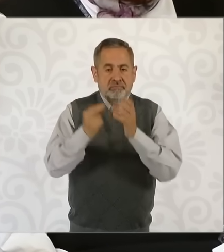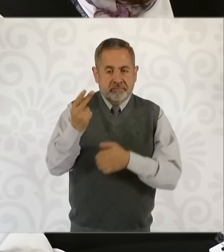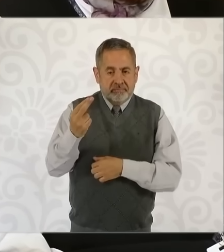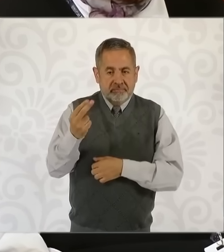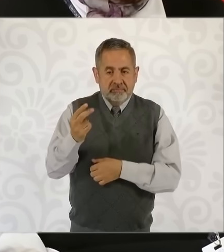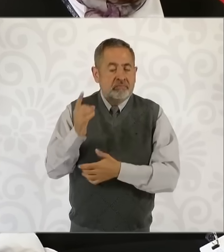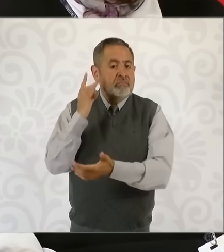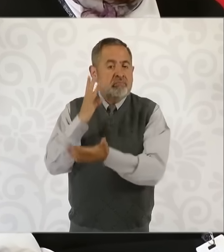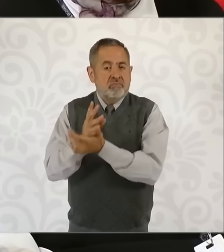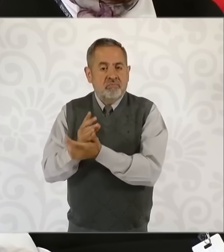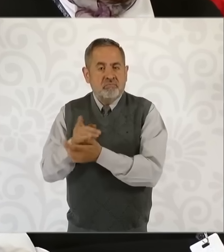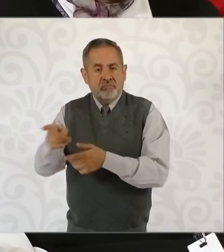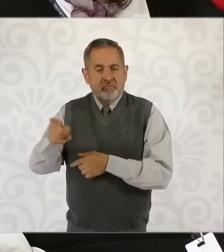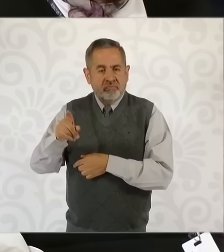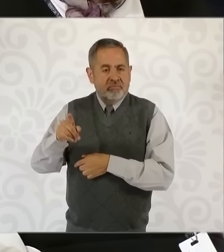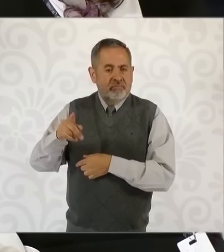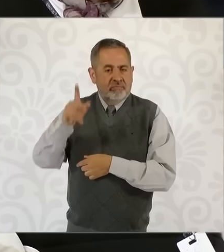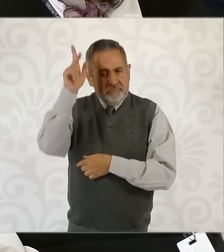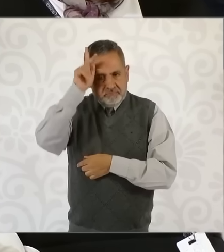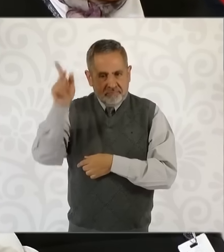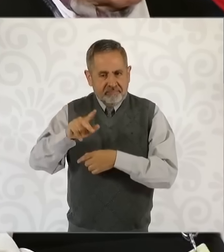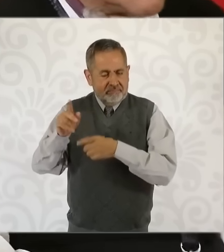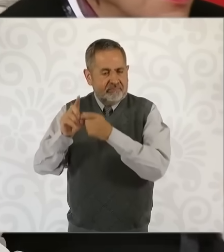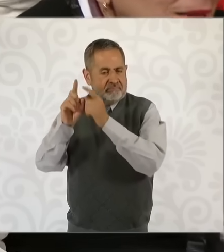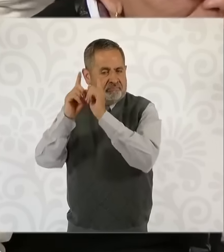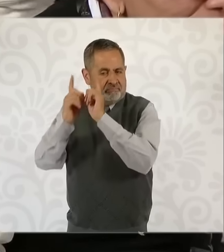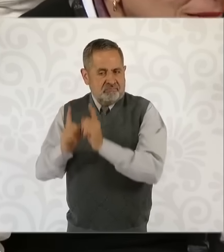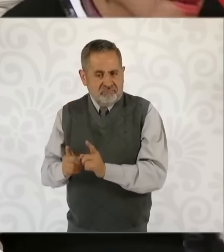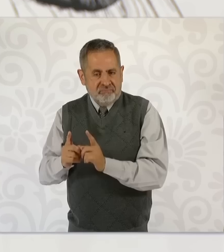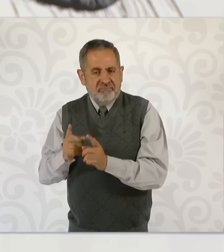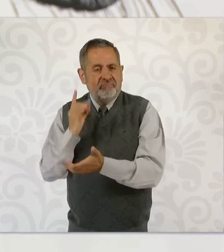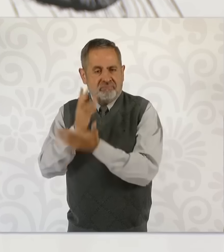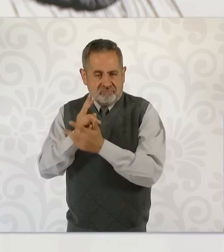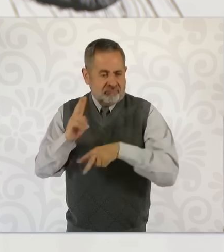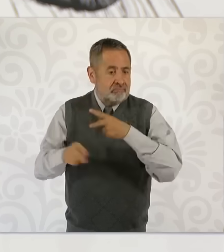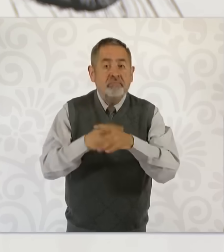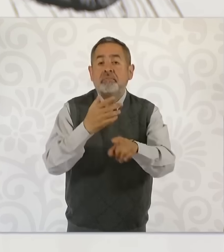del Pachuca son el único equipo mexicano. Toluca, por cierto.